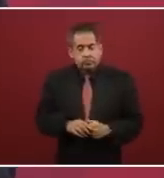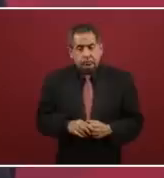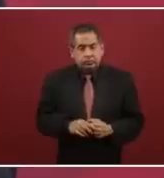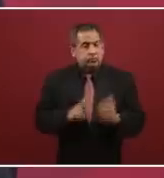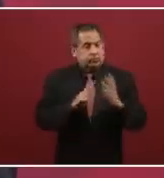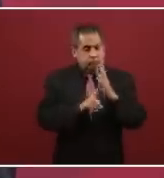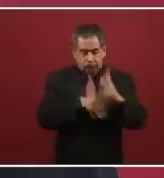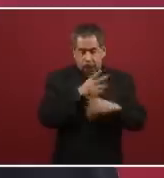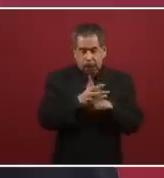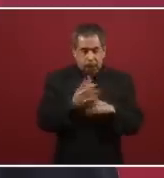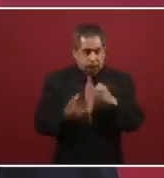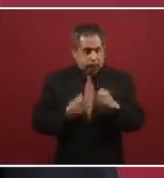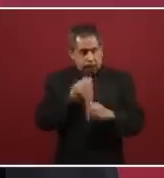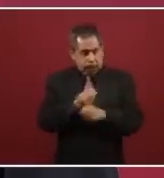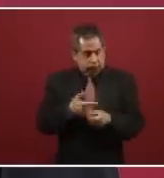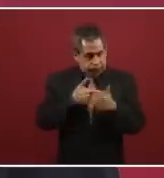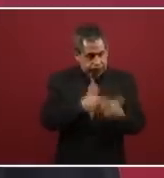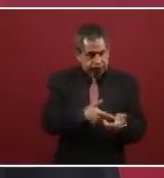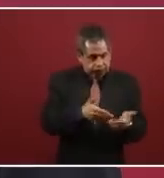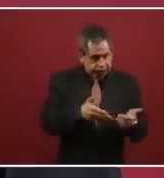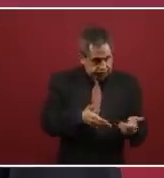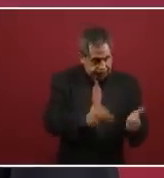reactivar